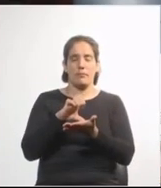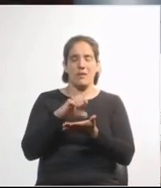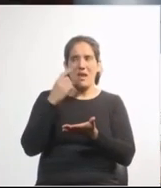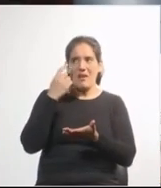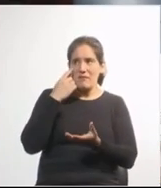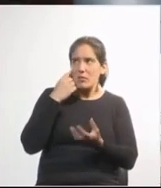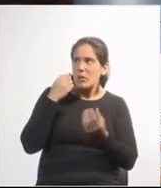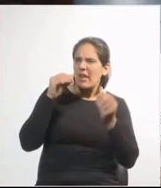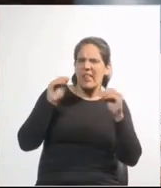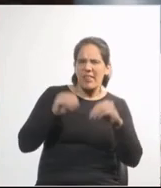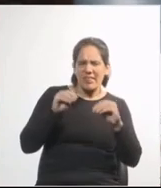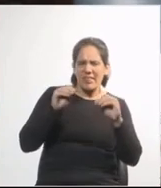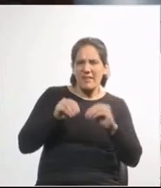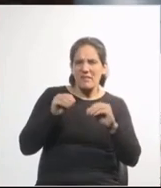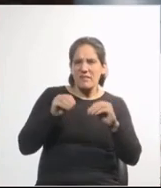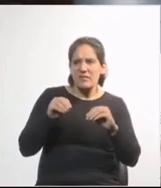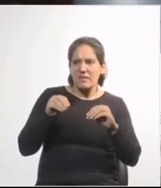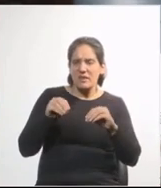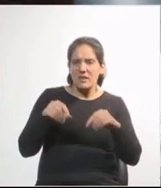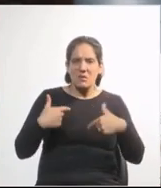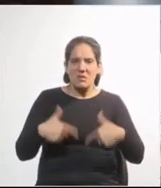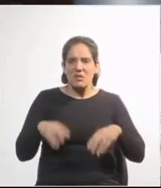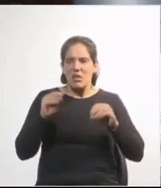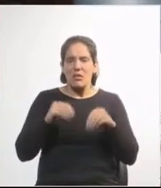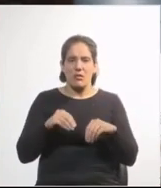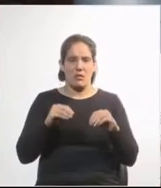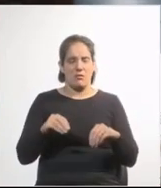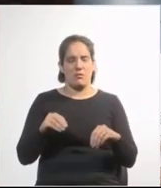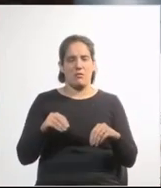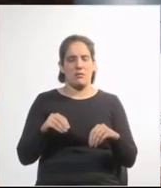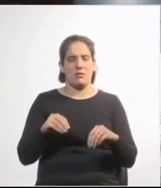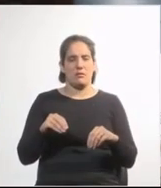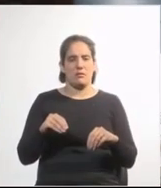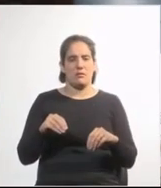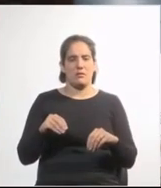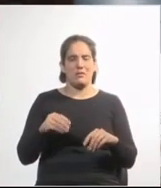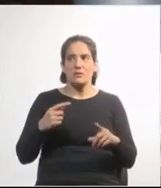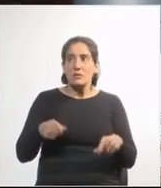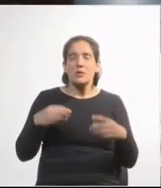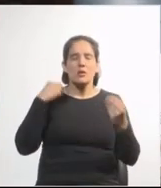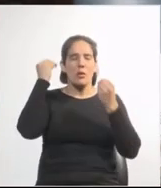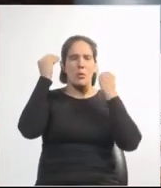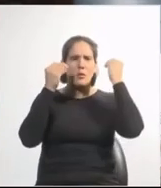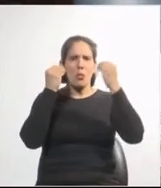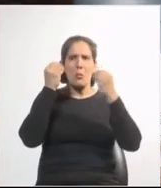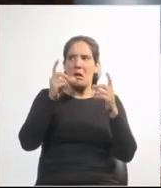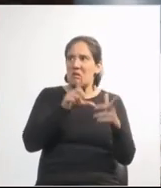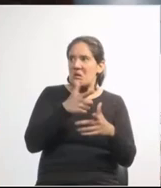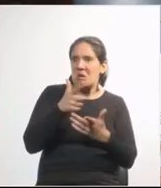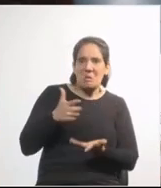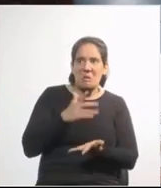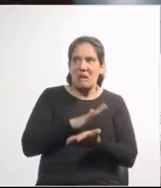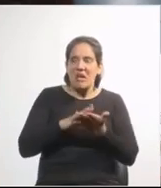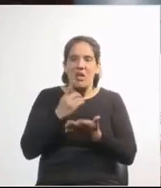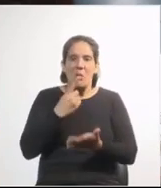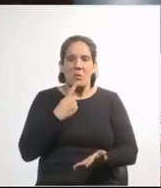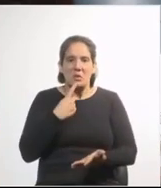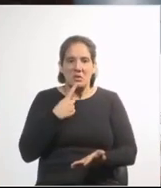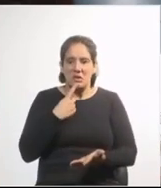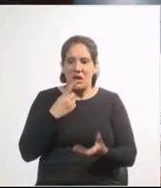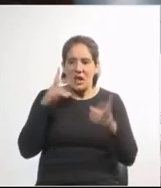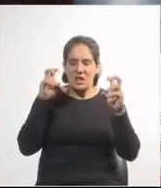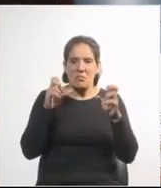Vemos un debilitamiento de la institucionalidad del ministerio. Nos preocupa la falta de políticas en áreas claves como